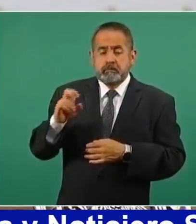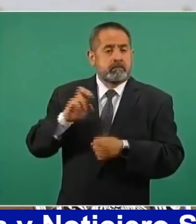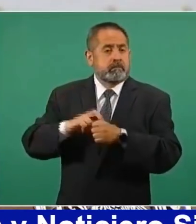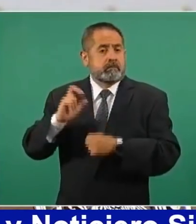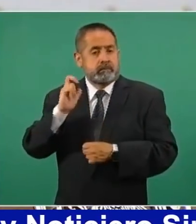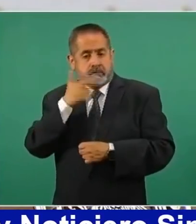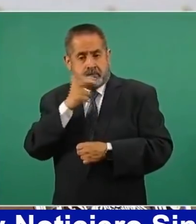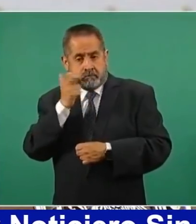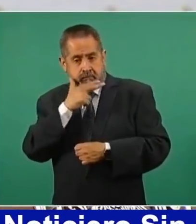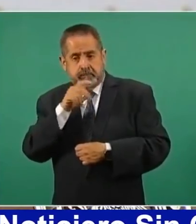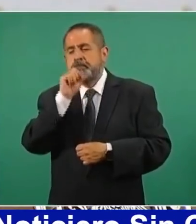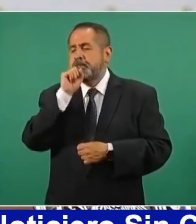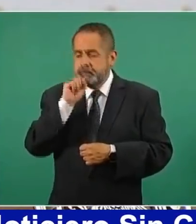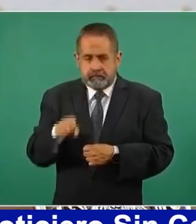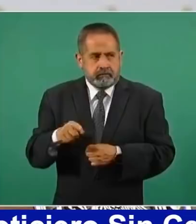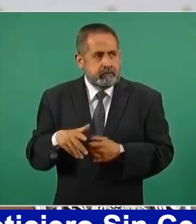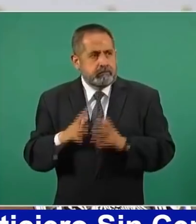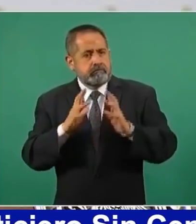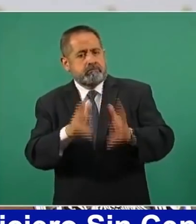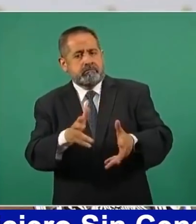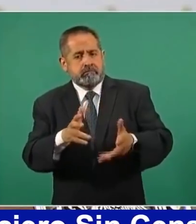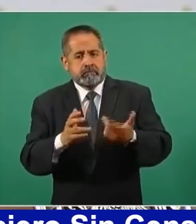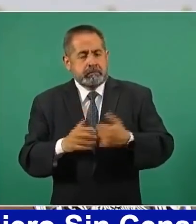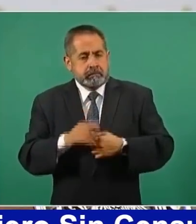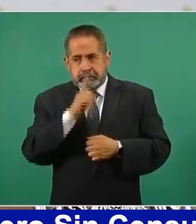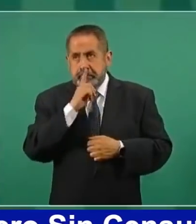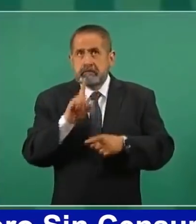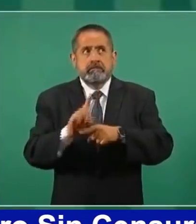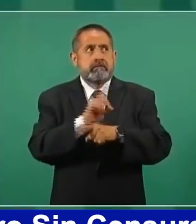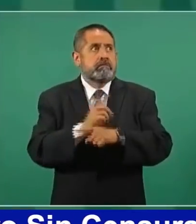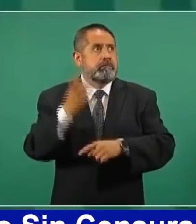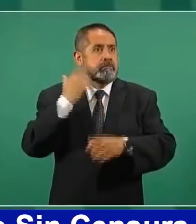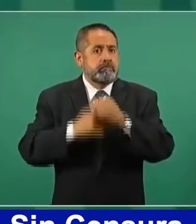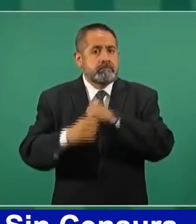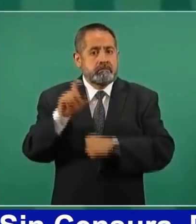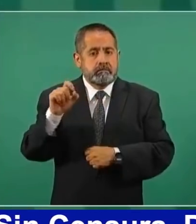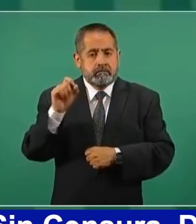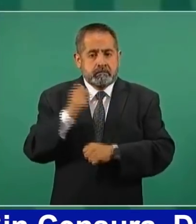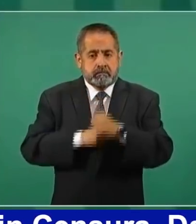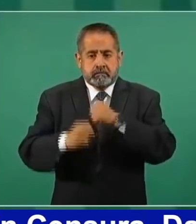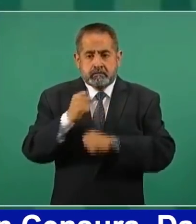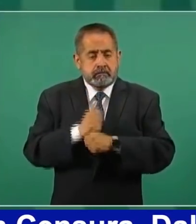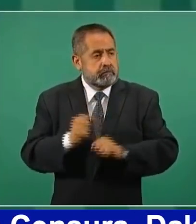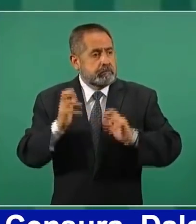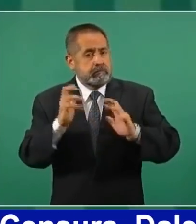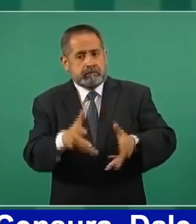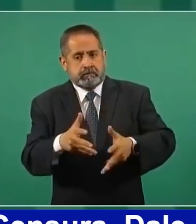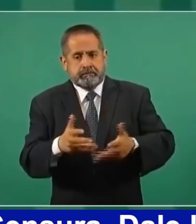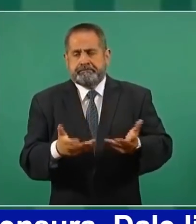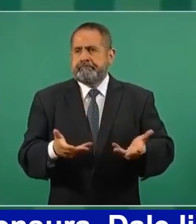Chihuahua, que no opera desde hace 20 años